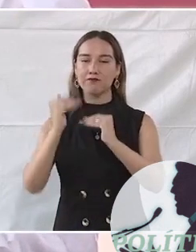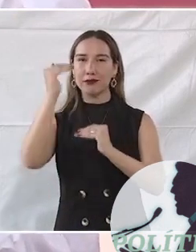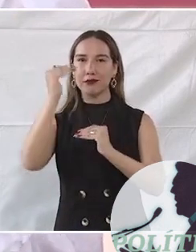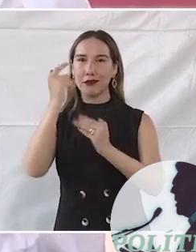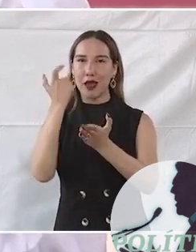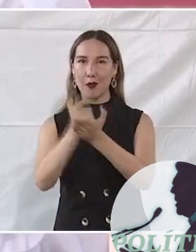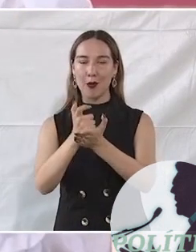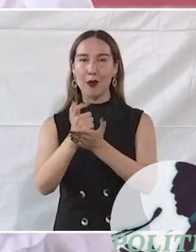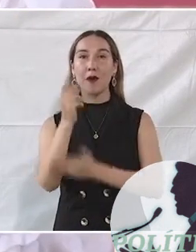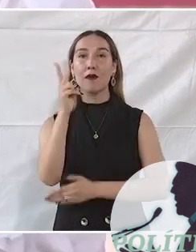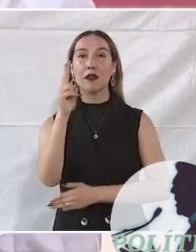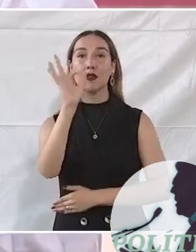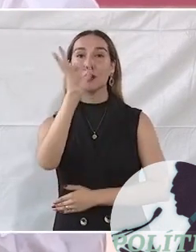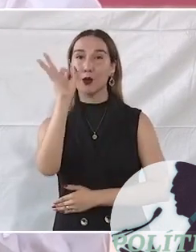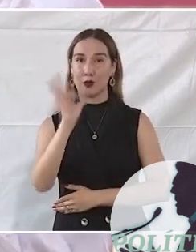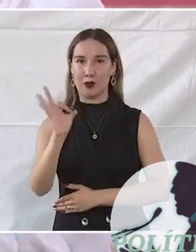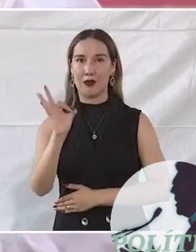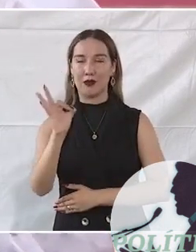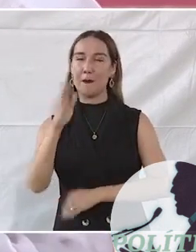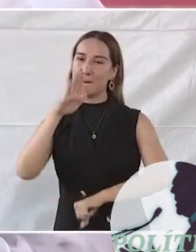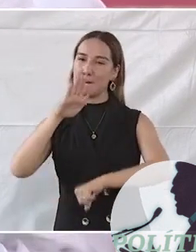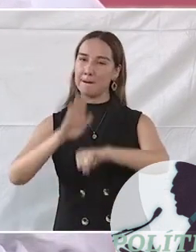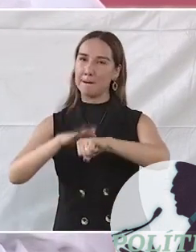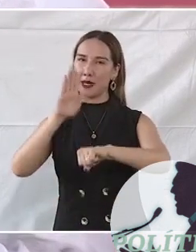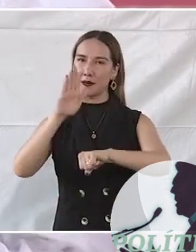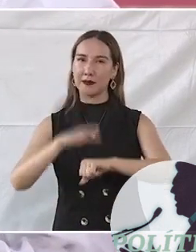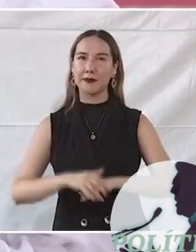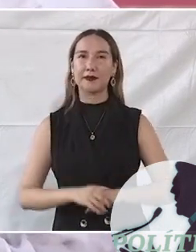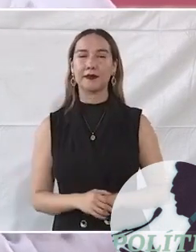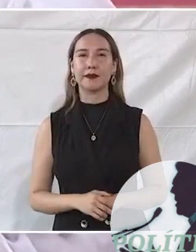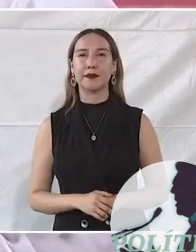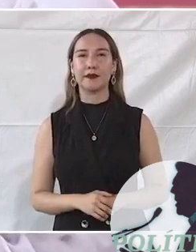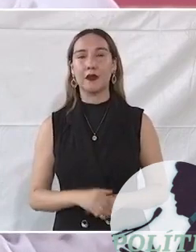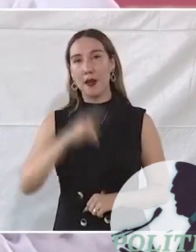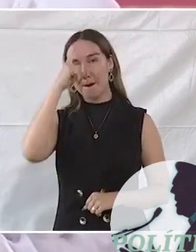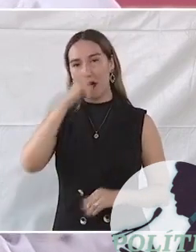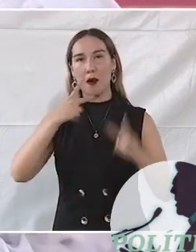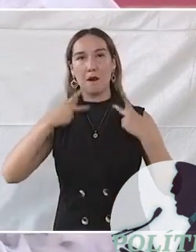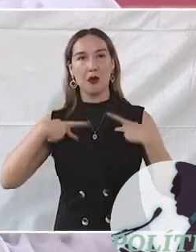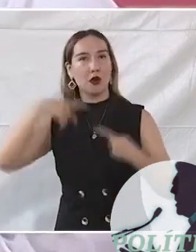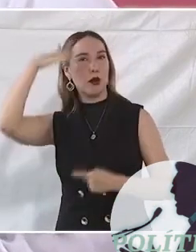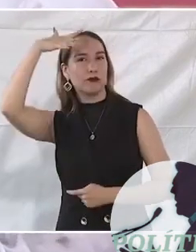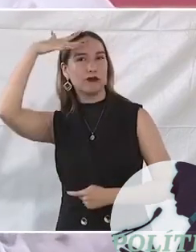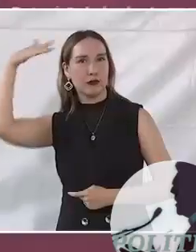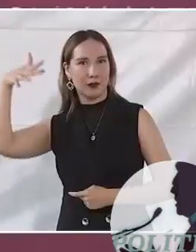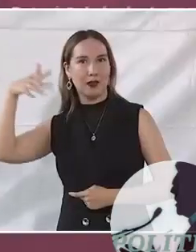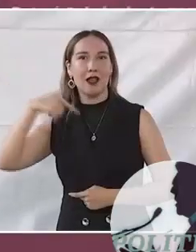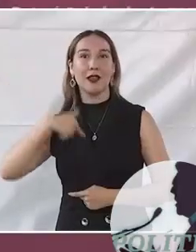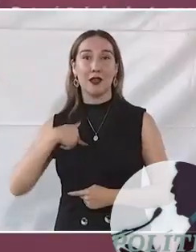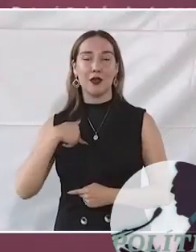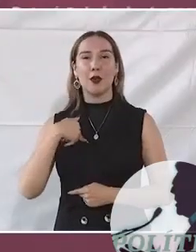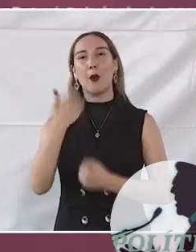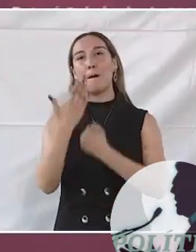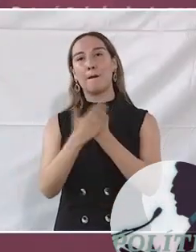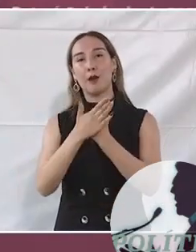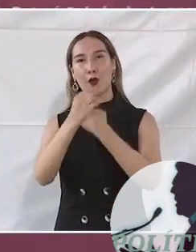un 25%, para que cuando yo termine mi mandato en septiembre del año